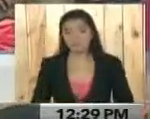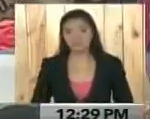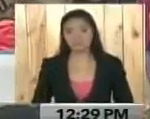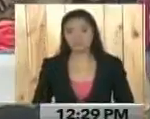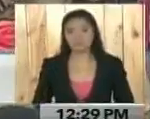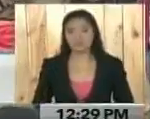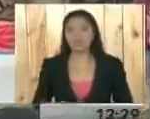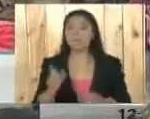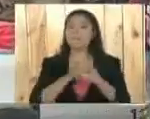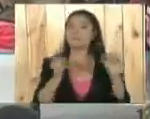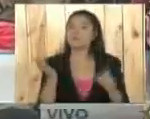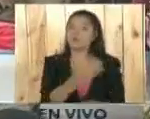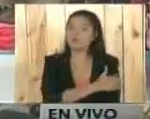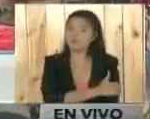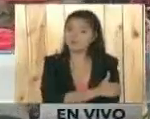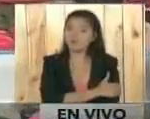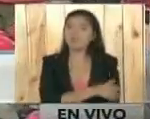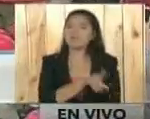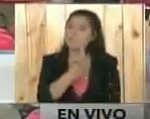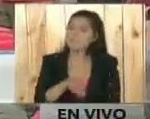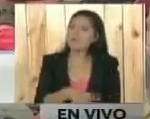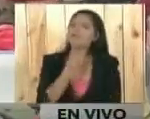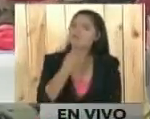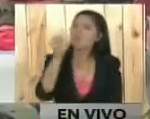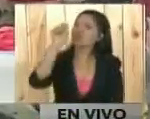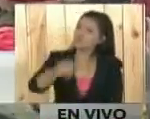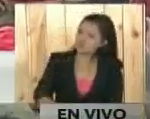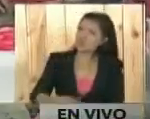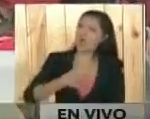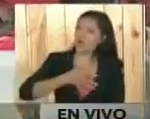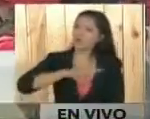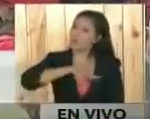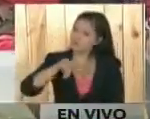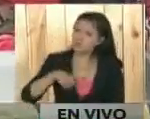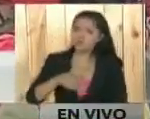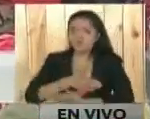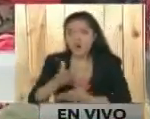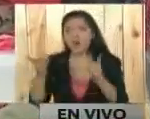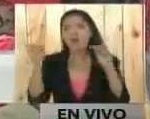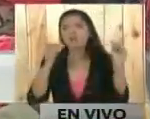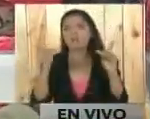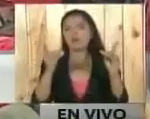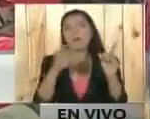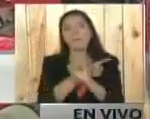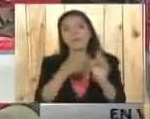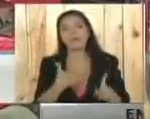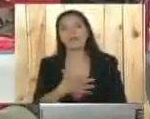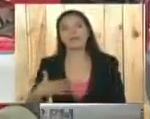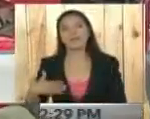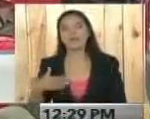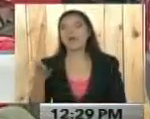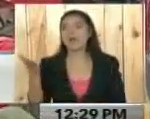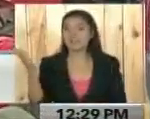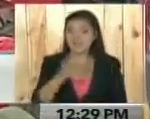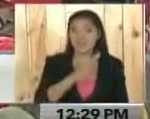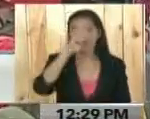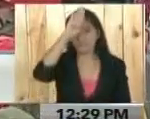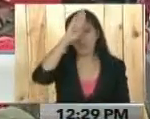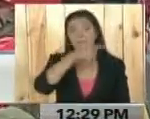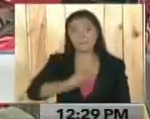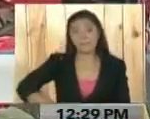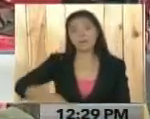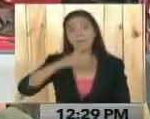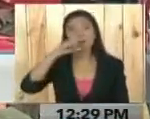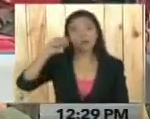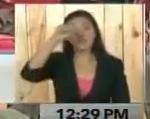Y la derecha inclusive dijo, sí, nosotros vamos al diálogo y queremos al Vaticano. Cuando el presidente Maduro